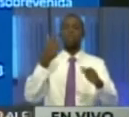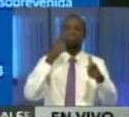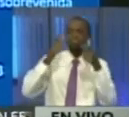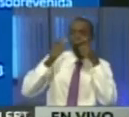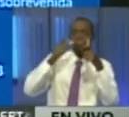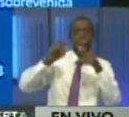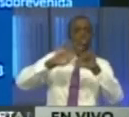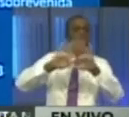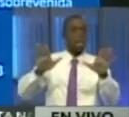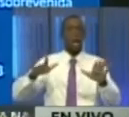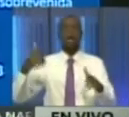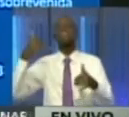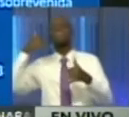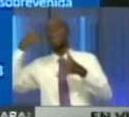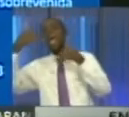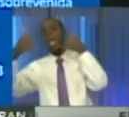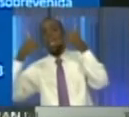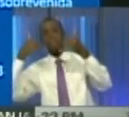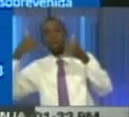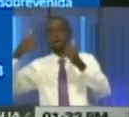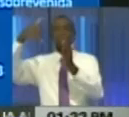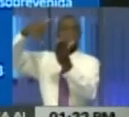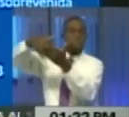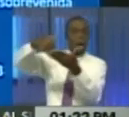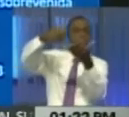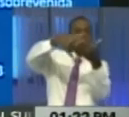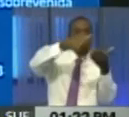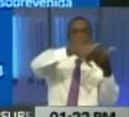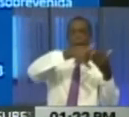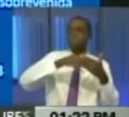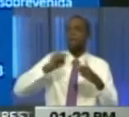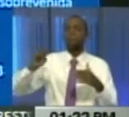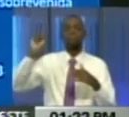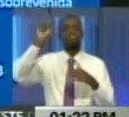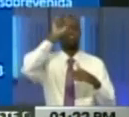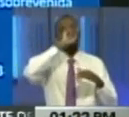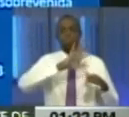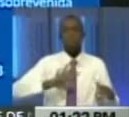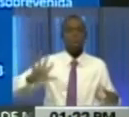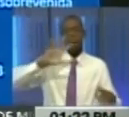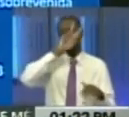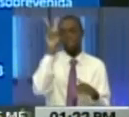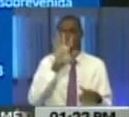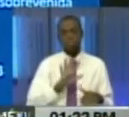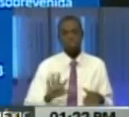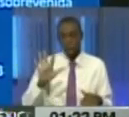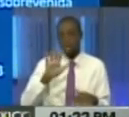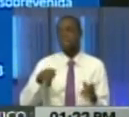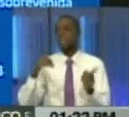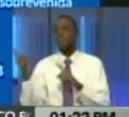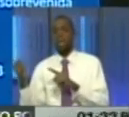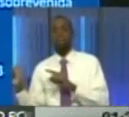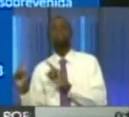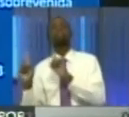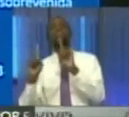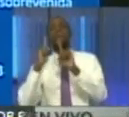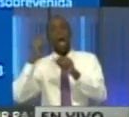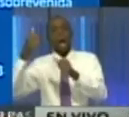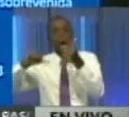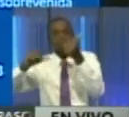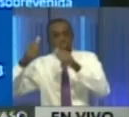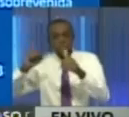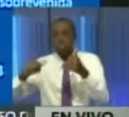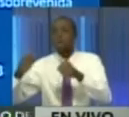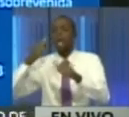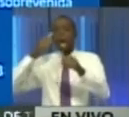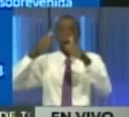instalación de las líneas telefónicas en los centros de votación, teníamos la generación y la auditoría del registro electoral, la